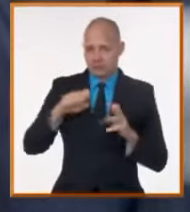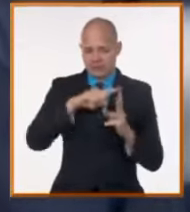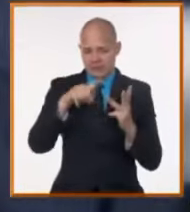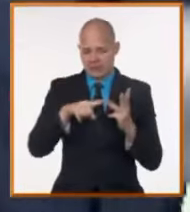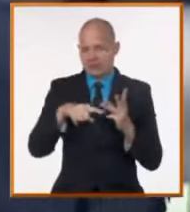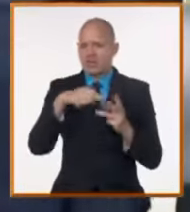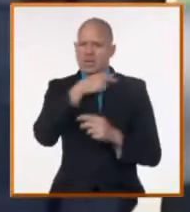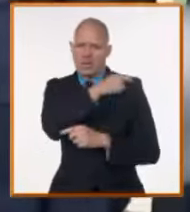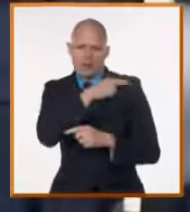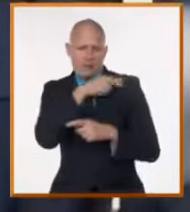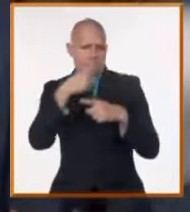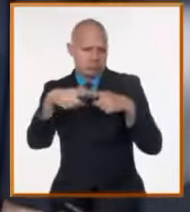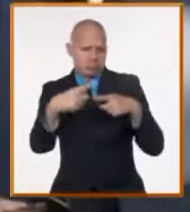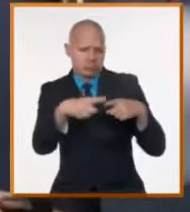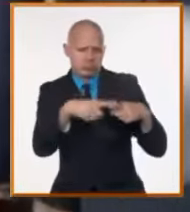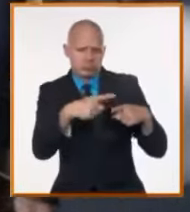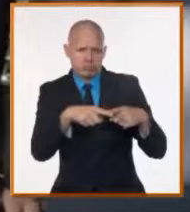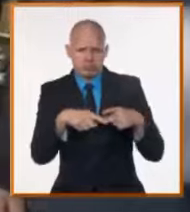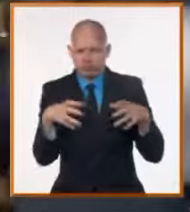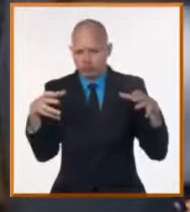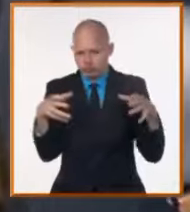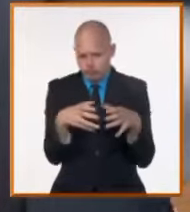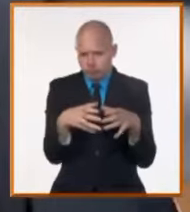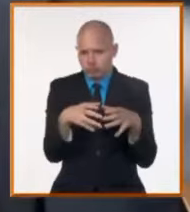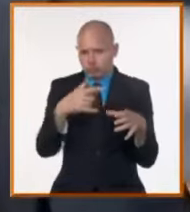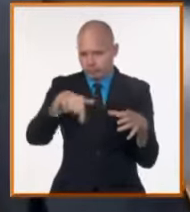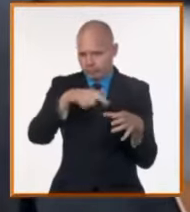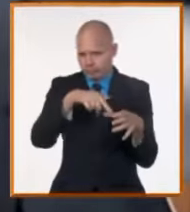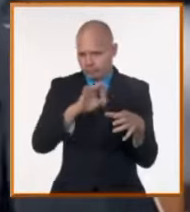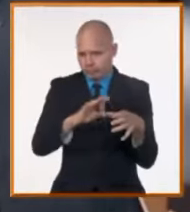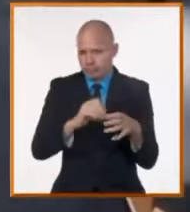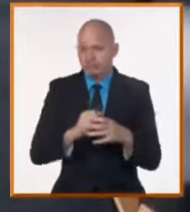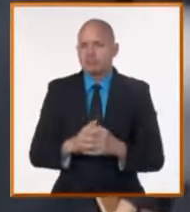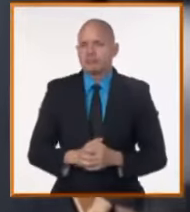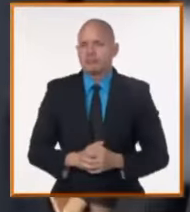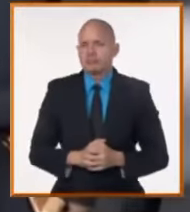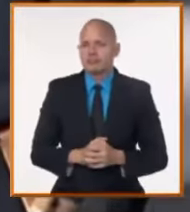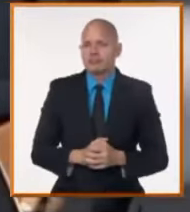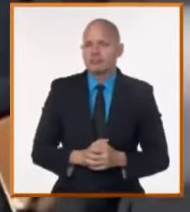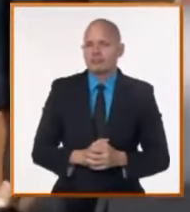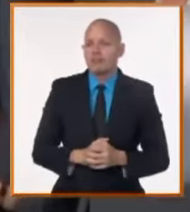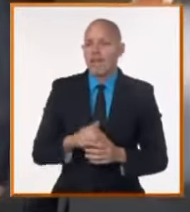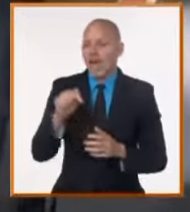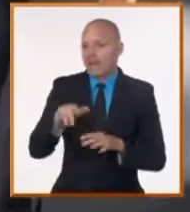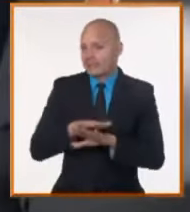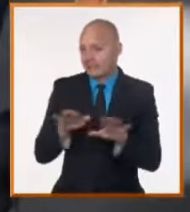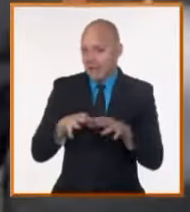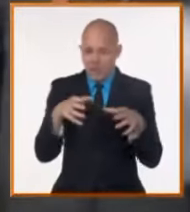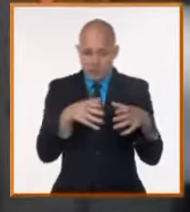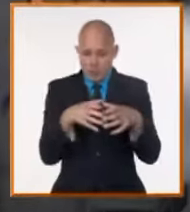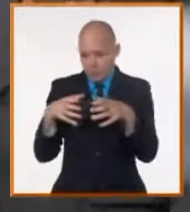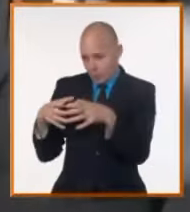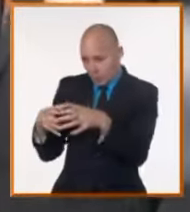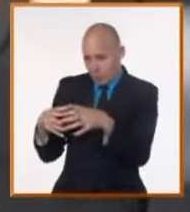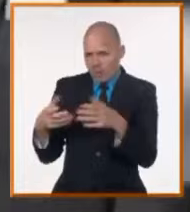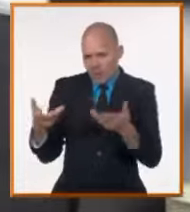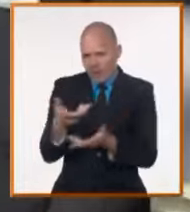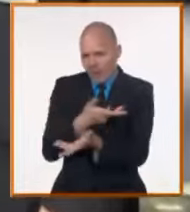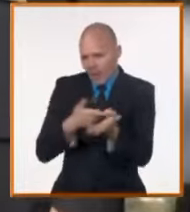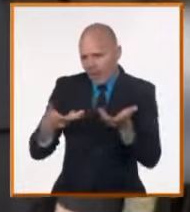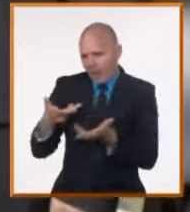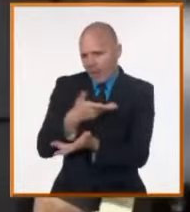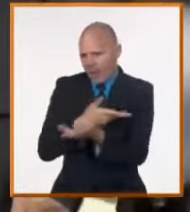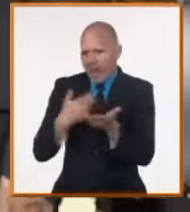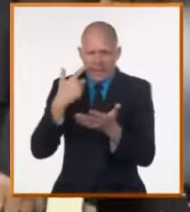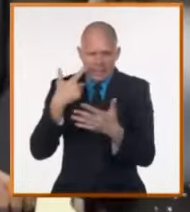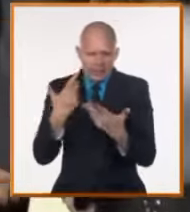otros viceministros y directivos de instituciones de la nación caribeña. En las pláticas, las delegaciones pasaron revista al estado de